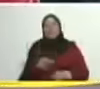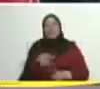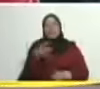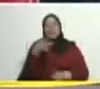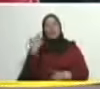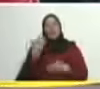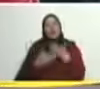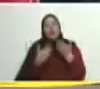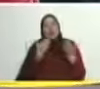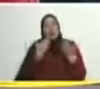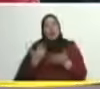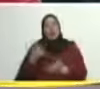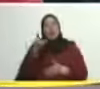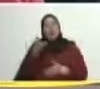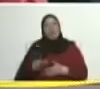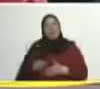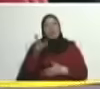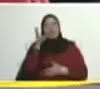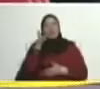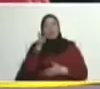Y